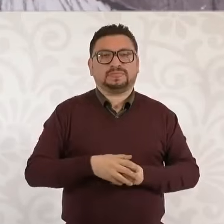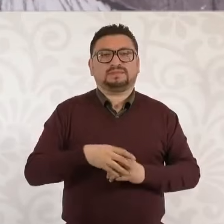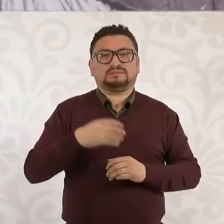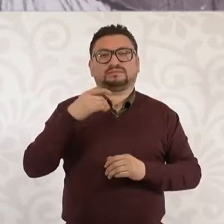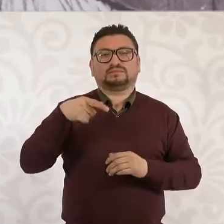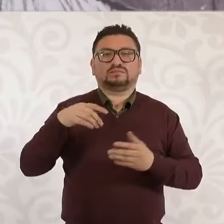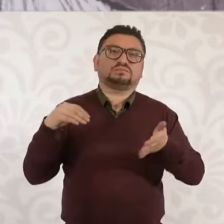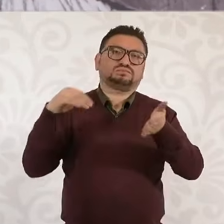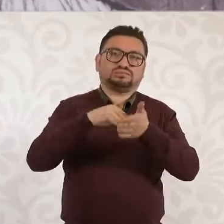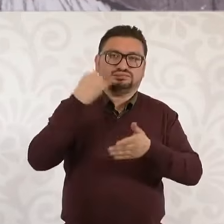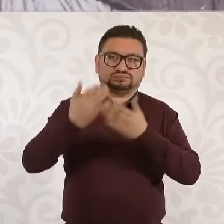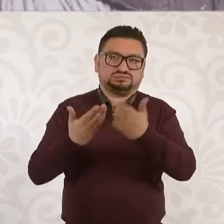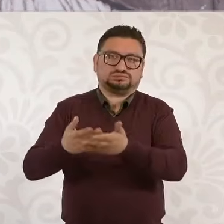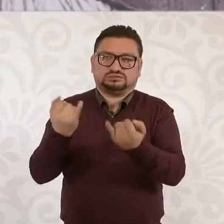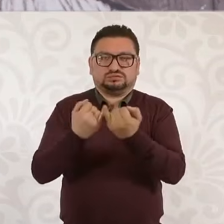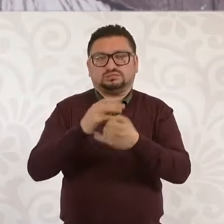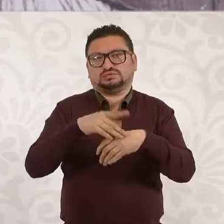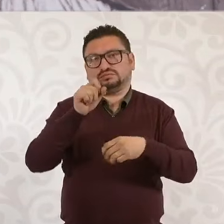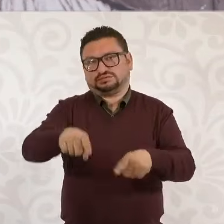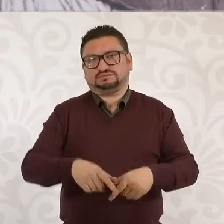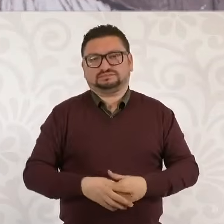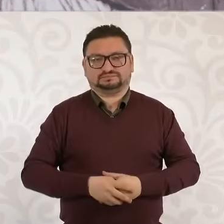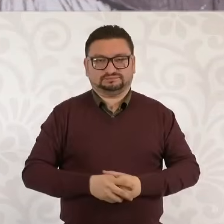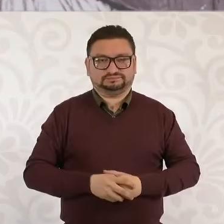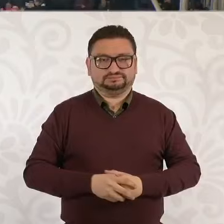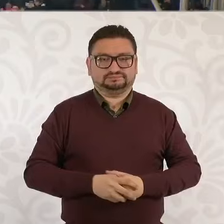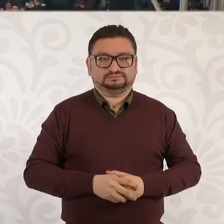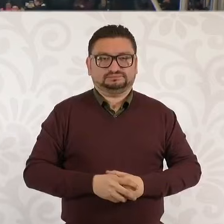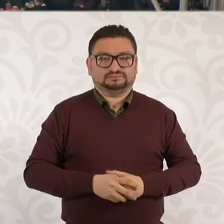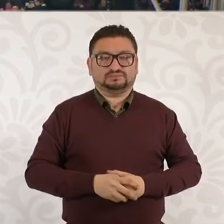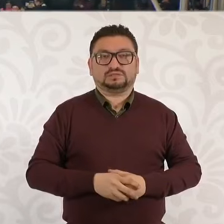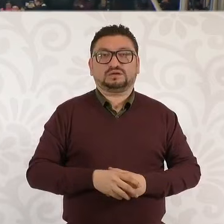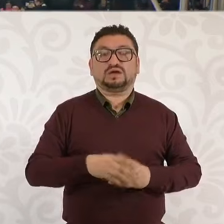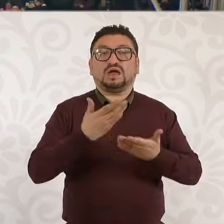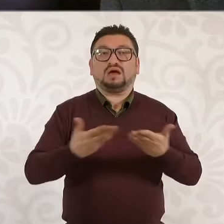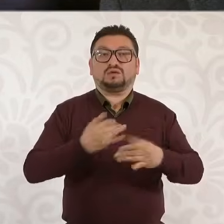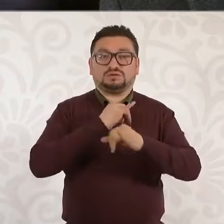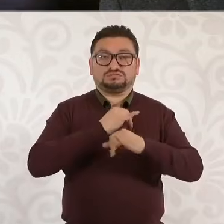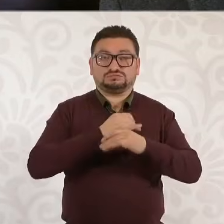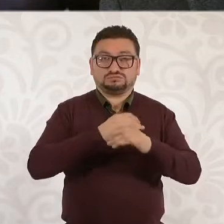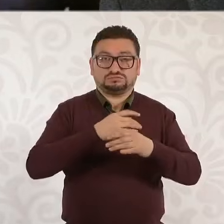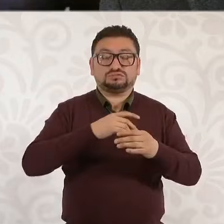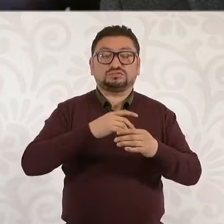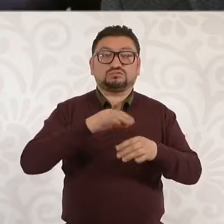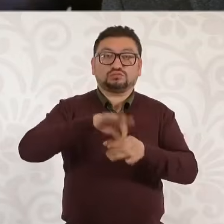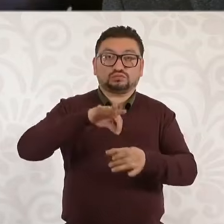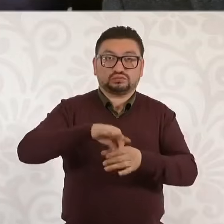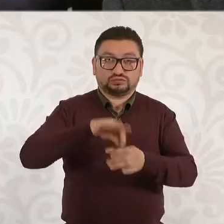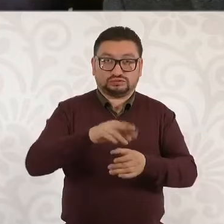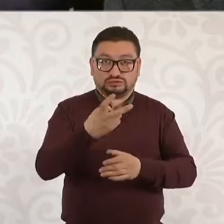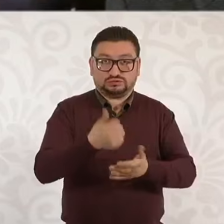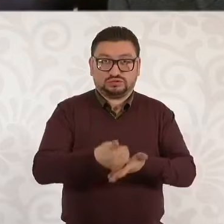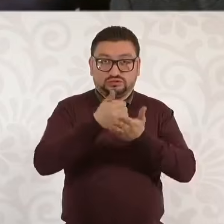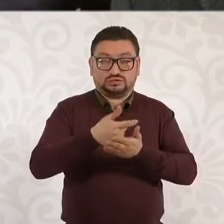ponemos aquí, pues porque es parte de lo mismo. Y entonces con este voto electrónico se puede decir que esto también reduciría